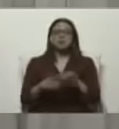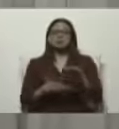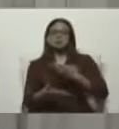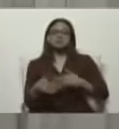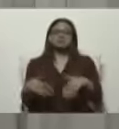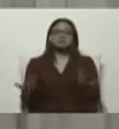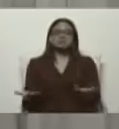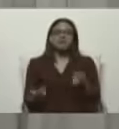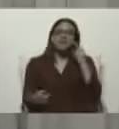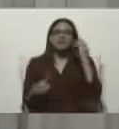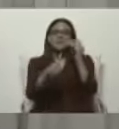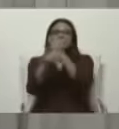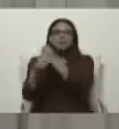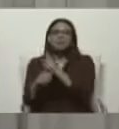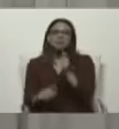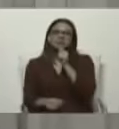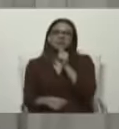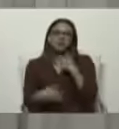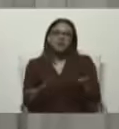Y los descubrimos.